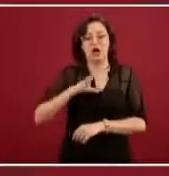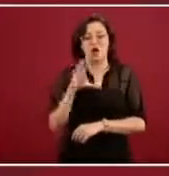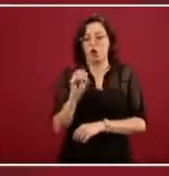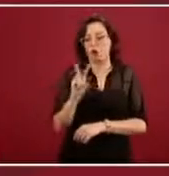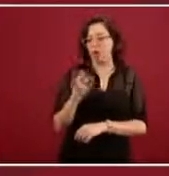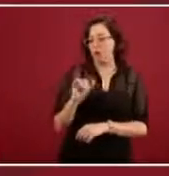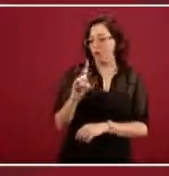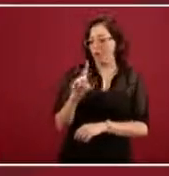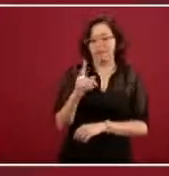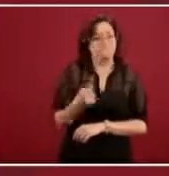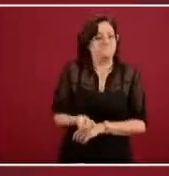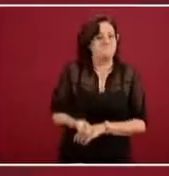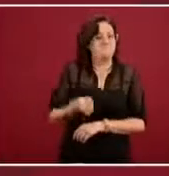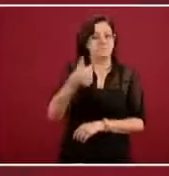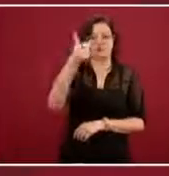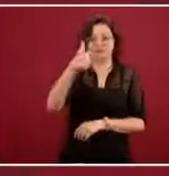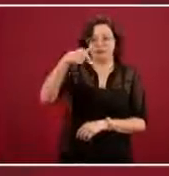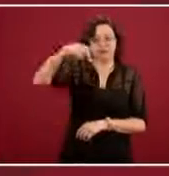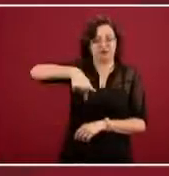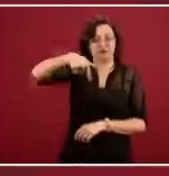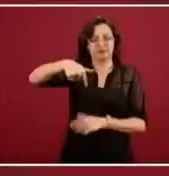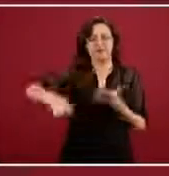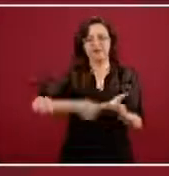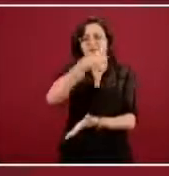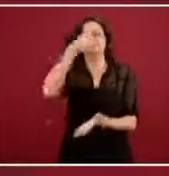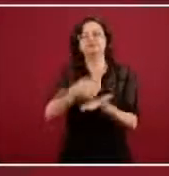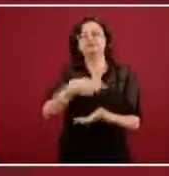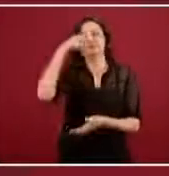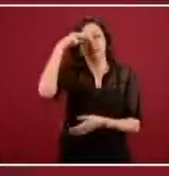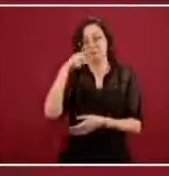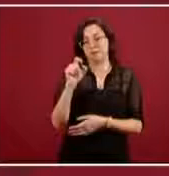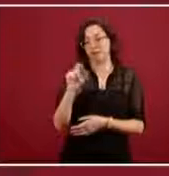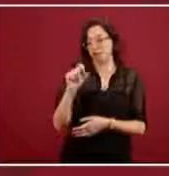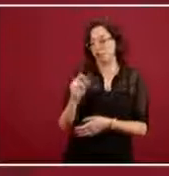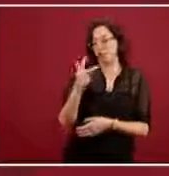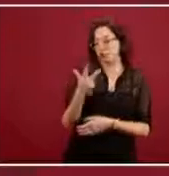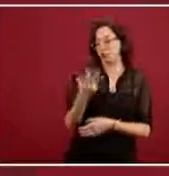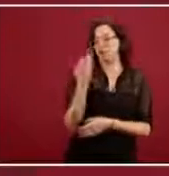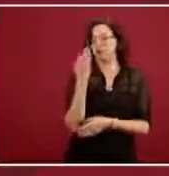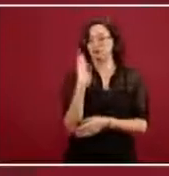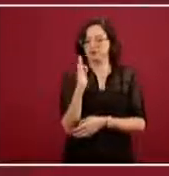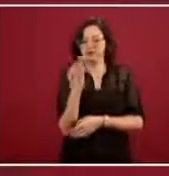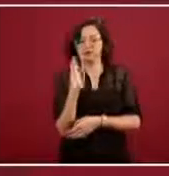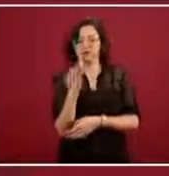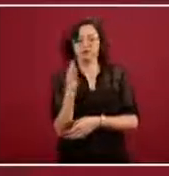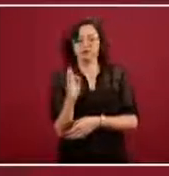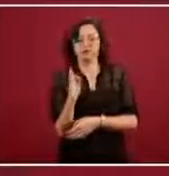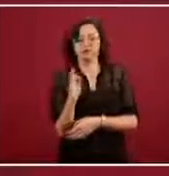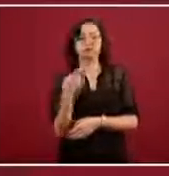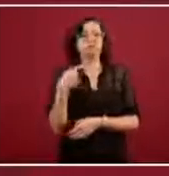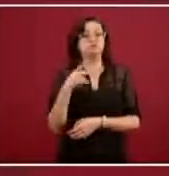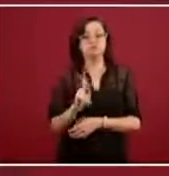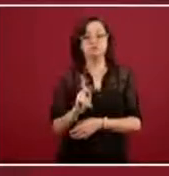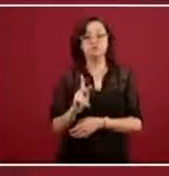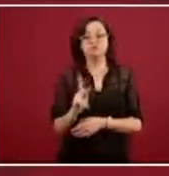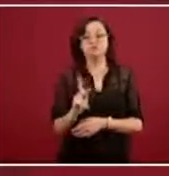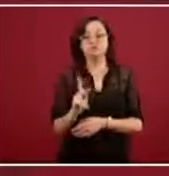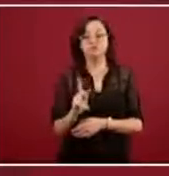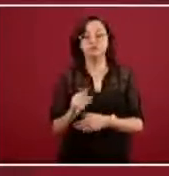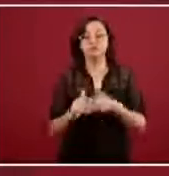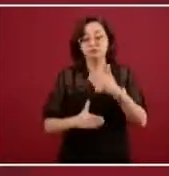se detectó el primer caso de COVID el 28 de febrero, pero una vez que se superen todas